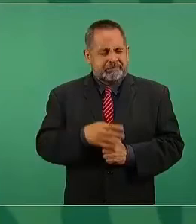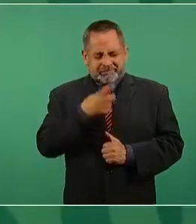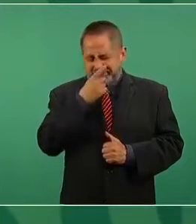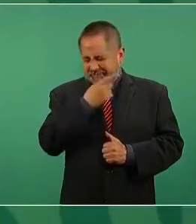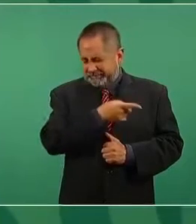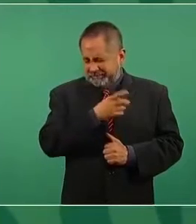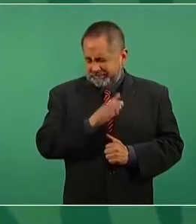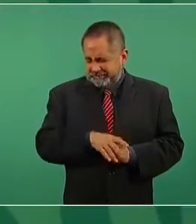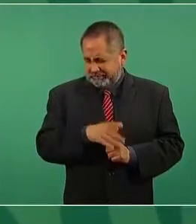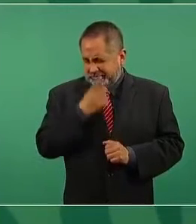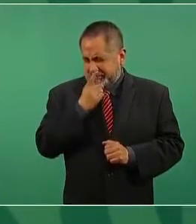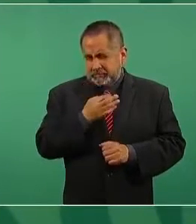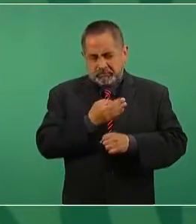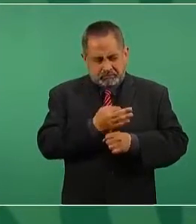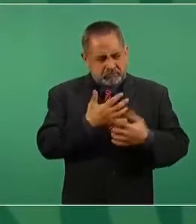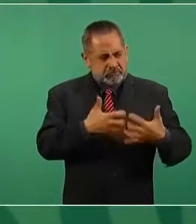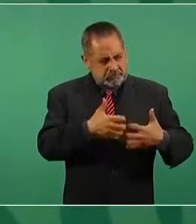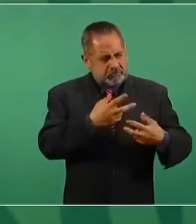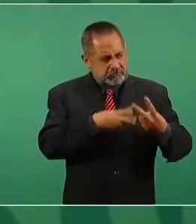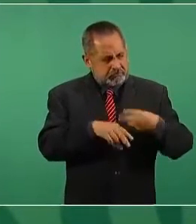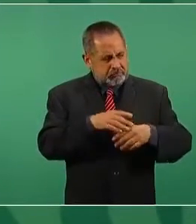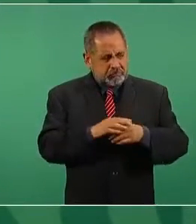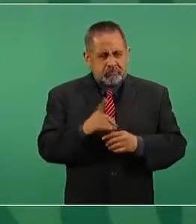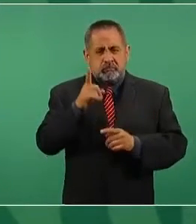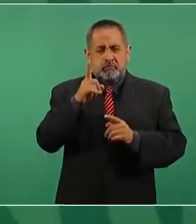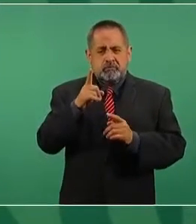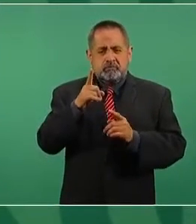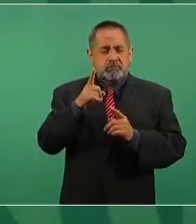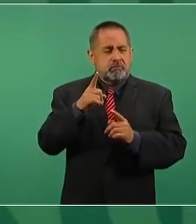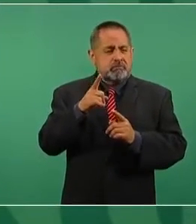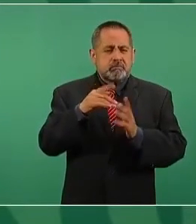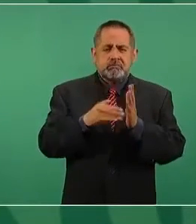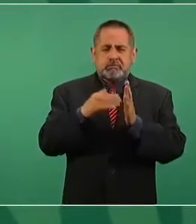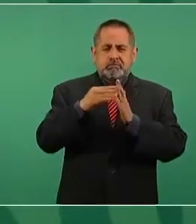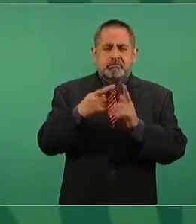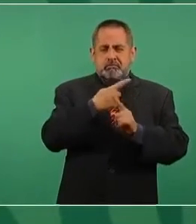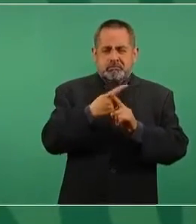como 1,5 millones de barriles